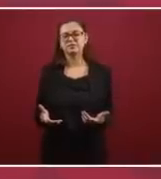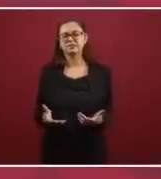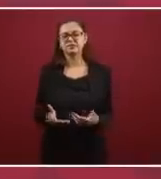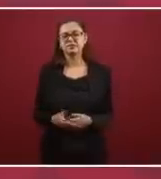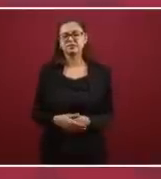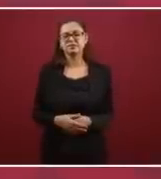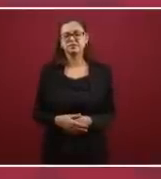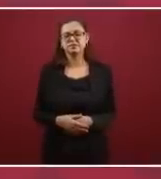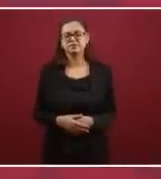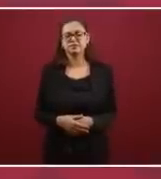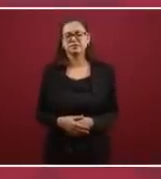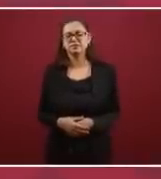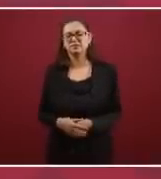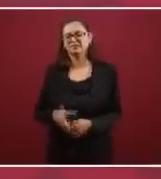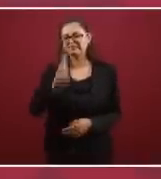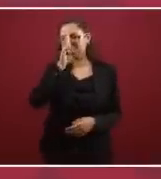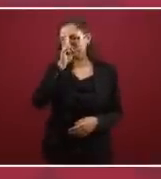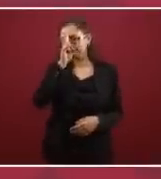hacer un lado eso,